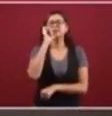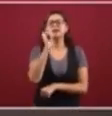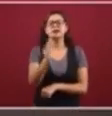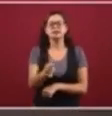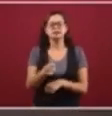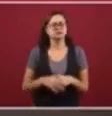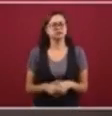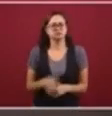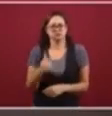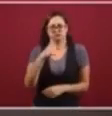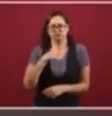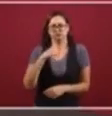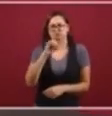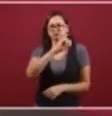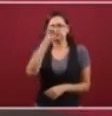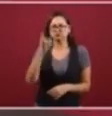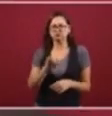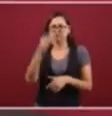o sea, yo no los uso,